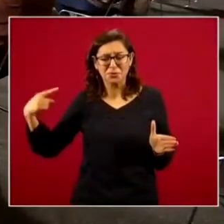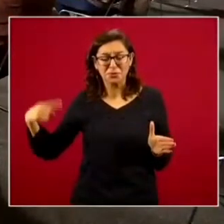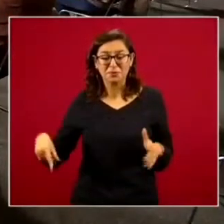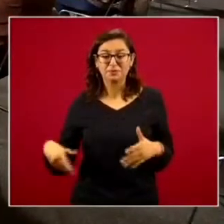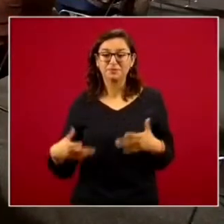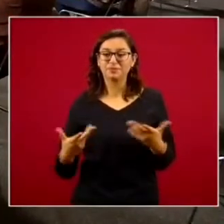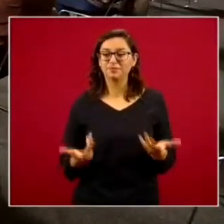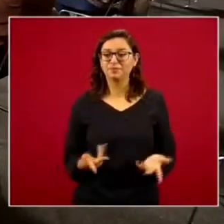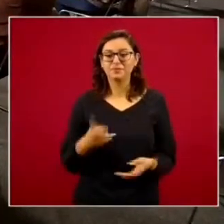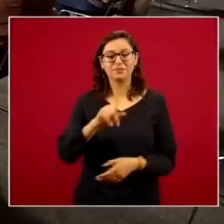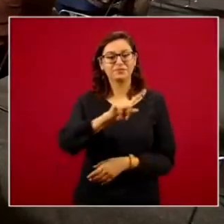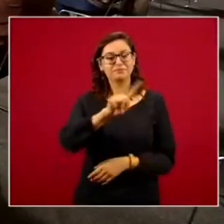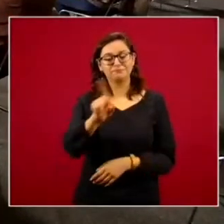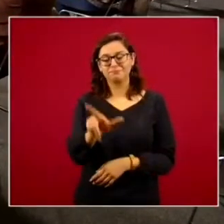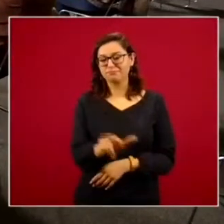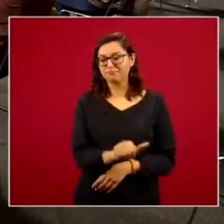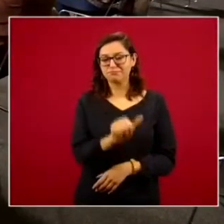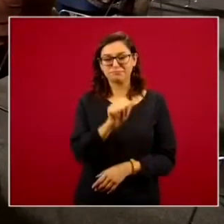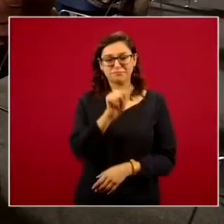el fraude.